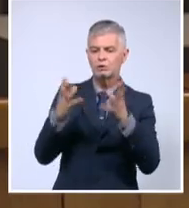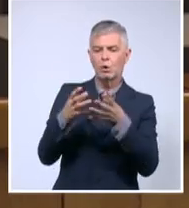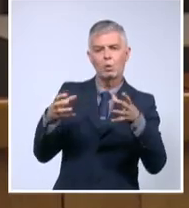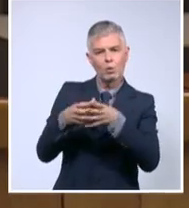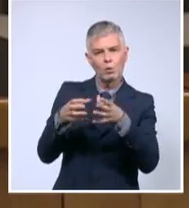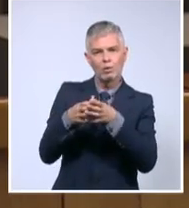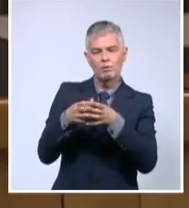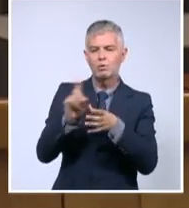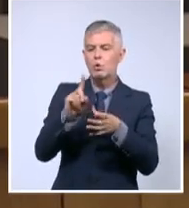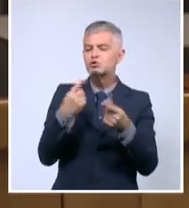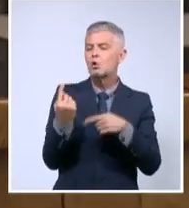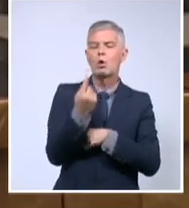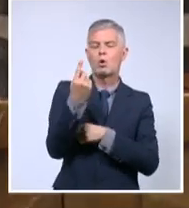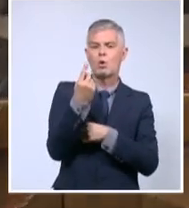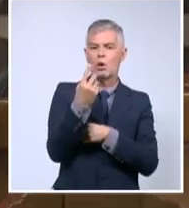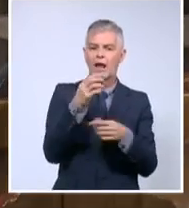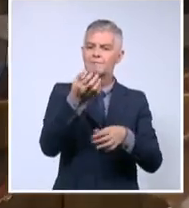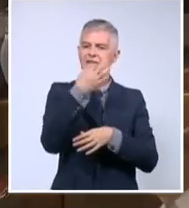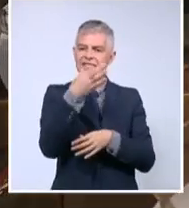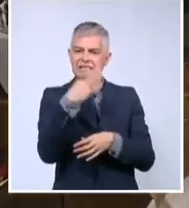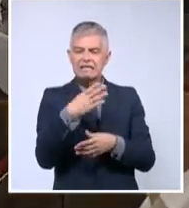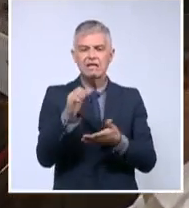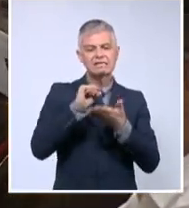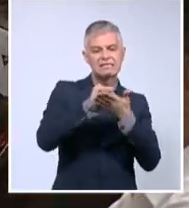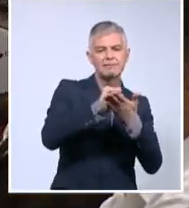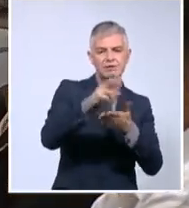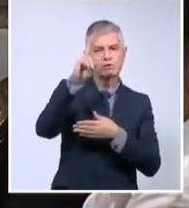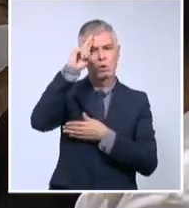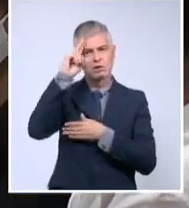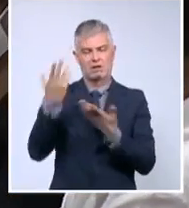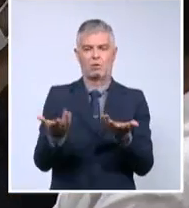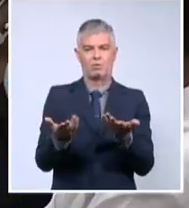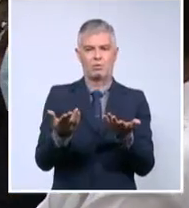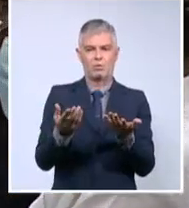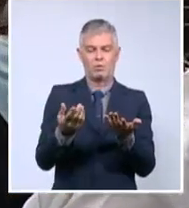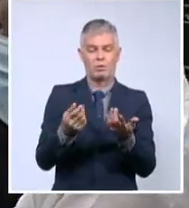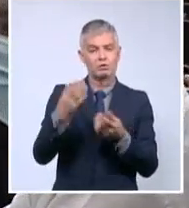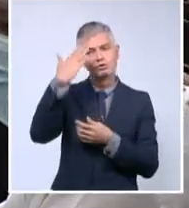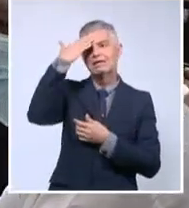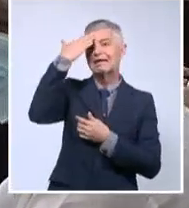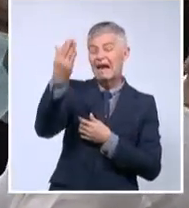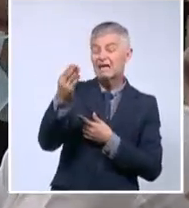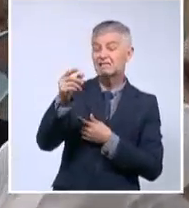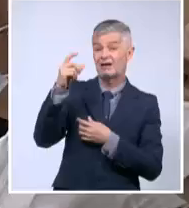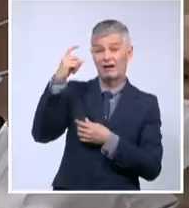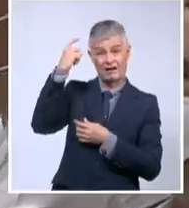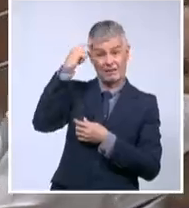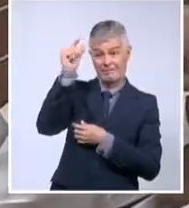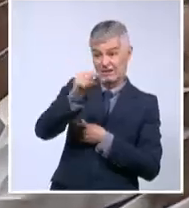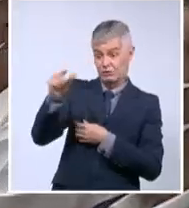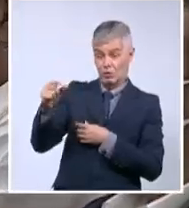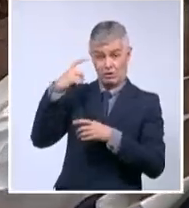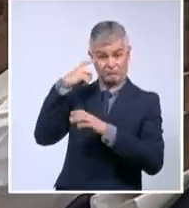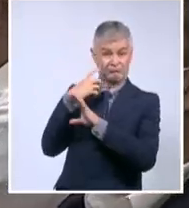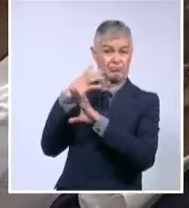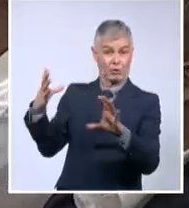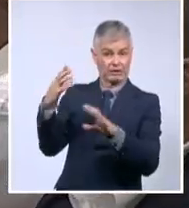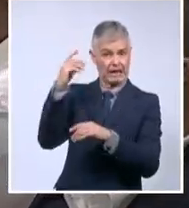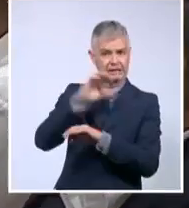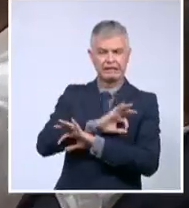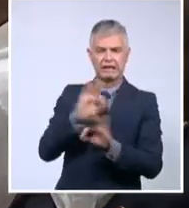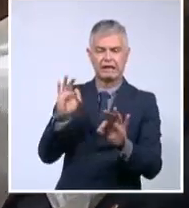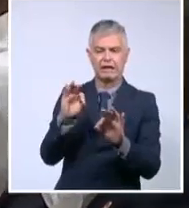los servicios de salud pública. Agradecemos que algunas de las mentes más brillantes de nuestro país permanecieran atentas